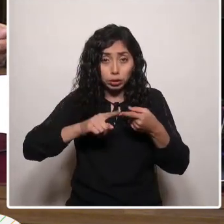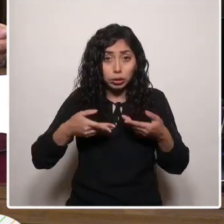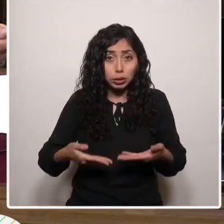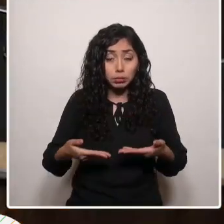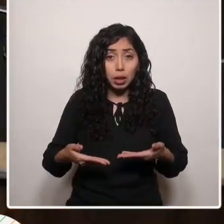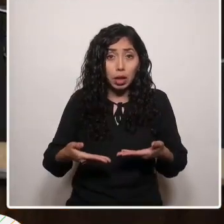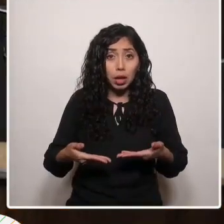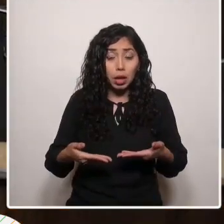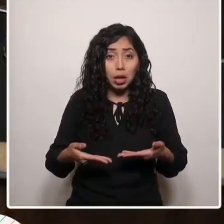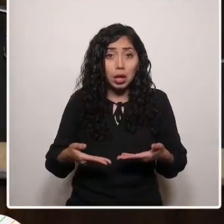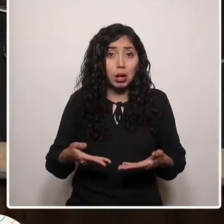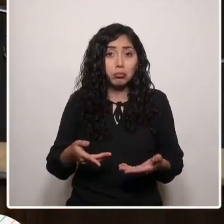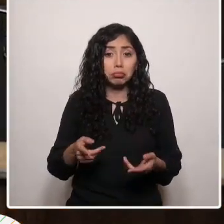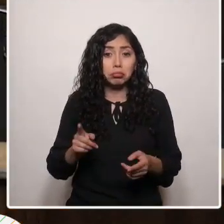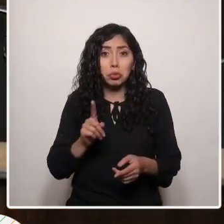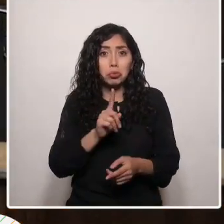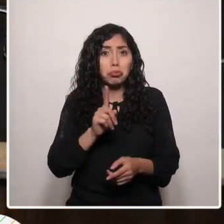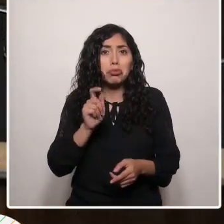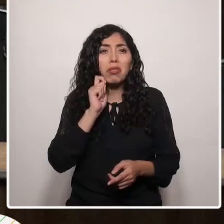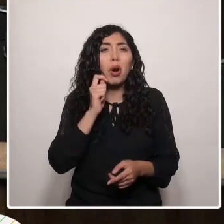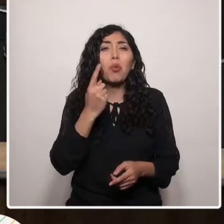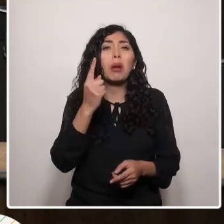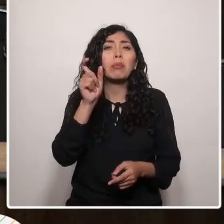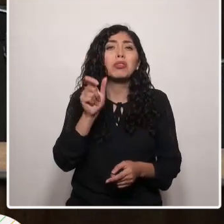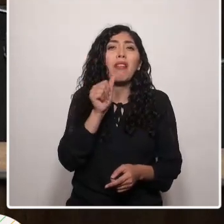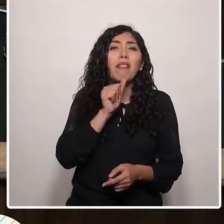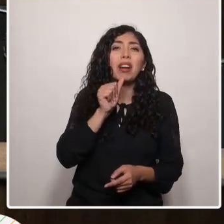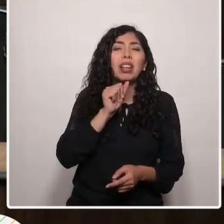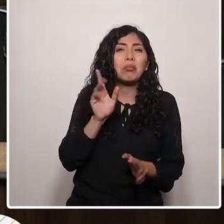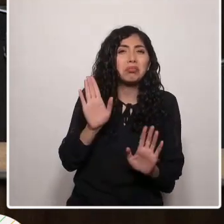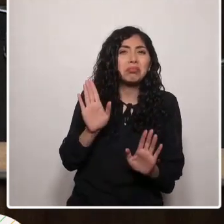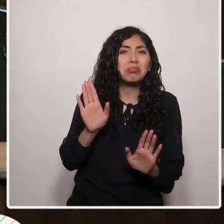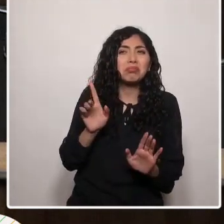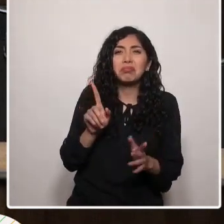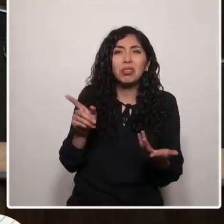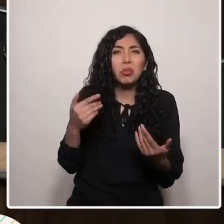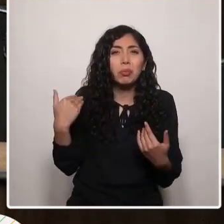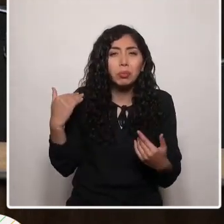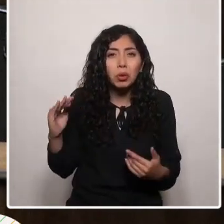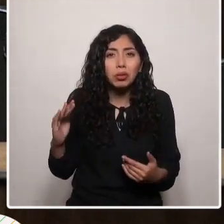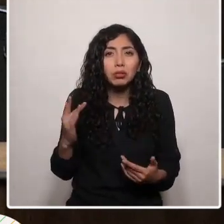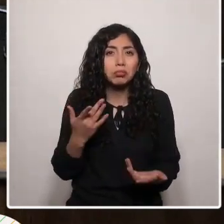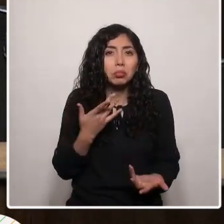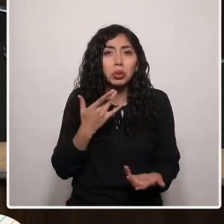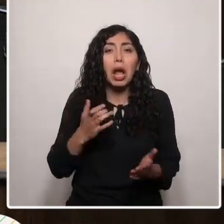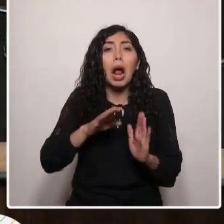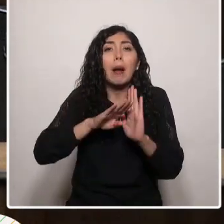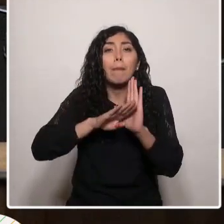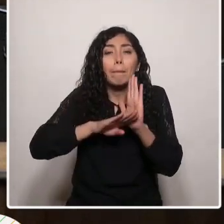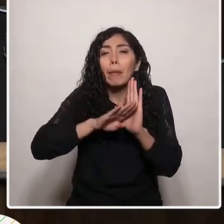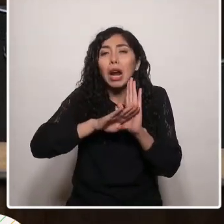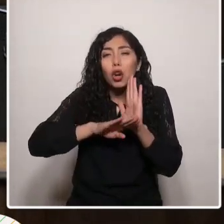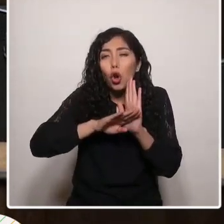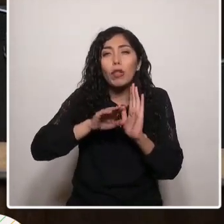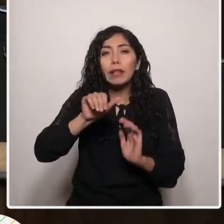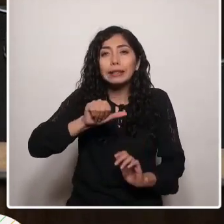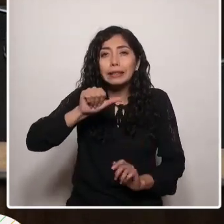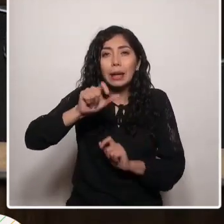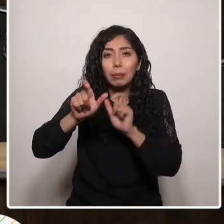no hace diferencia alguna un miembro más, porque en ambos casos es al menos 16 comisionados. Gracias,